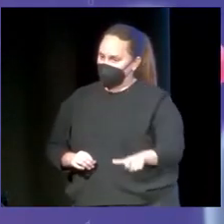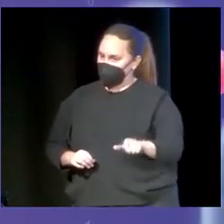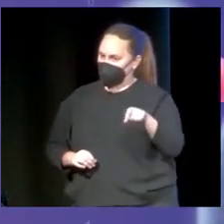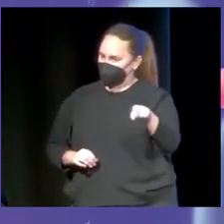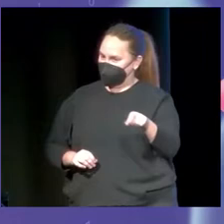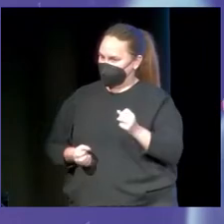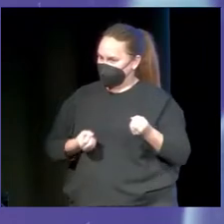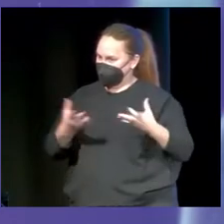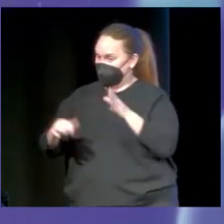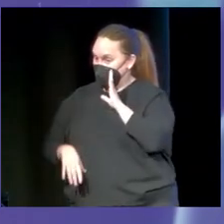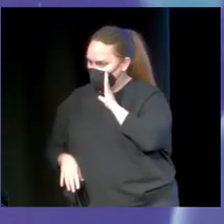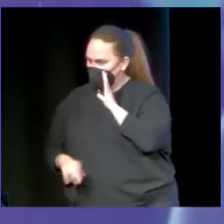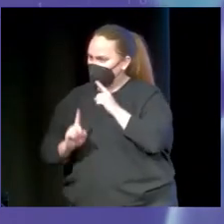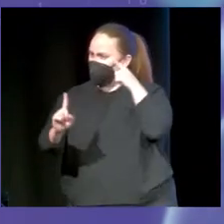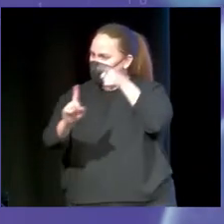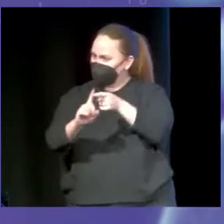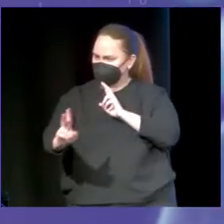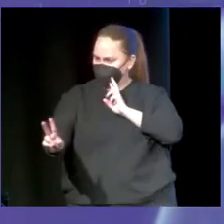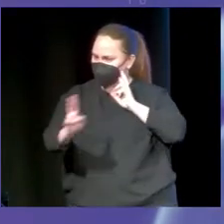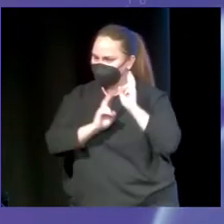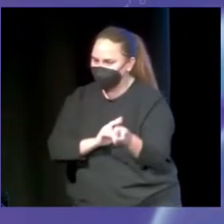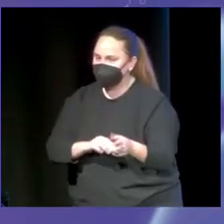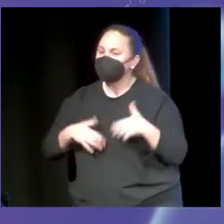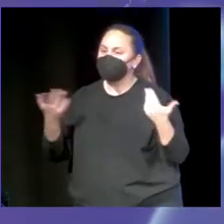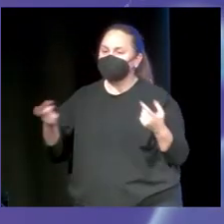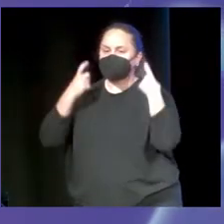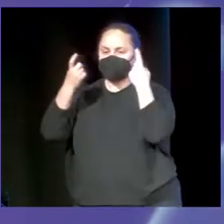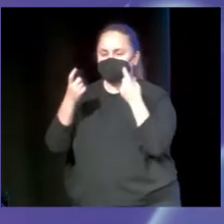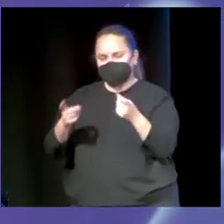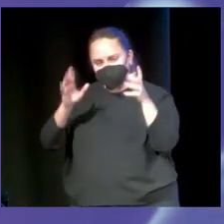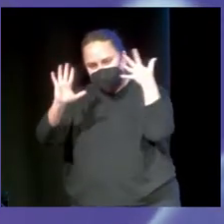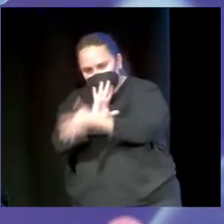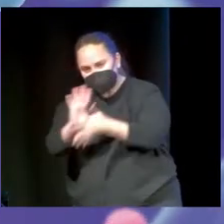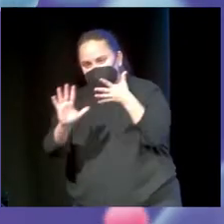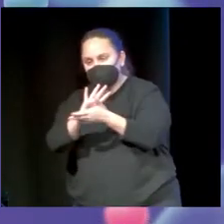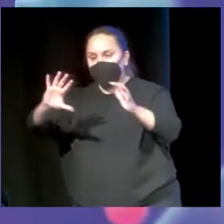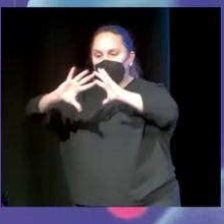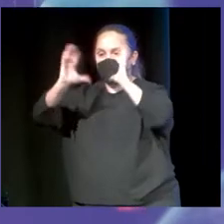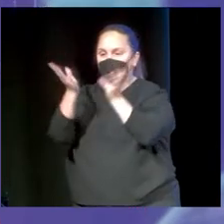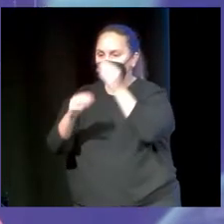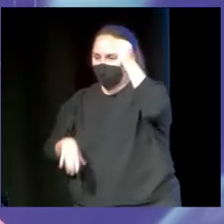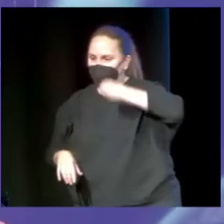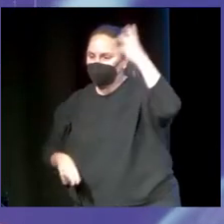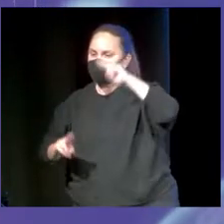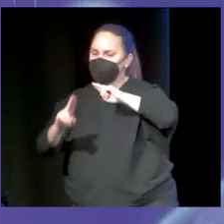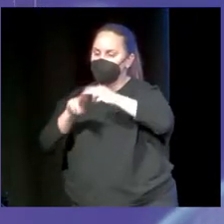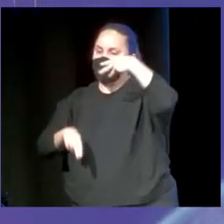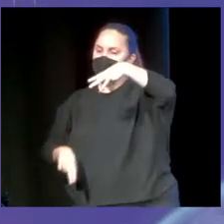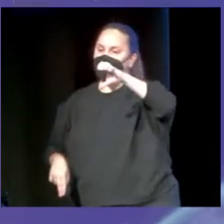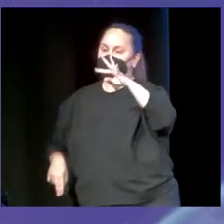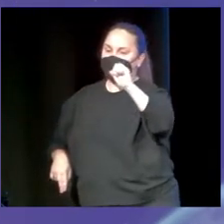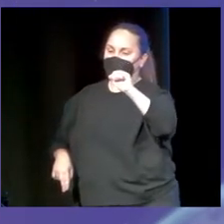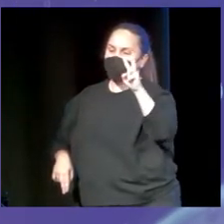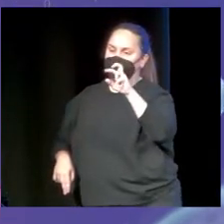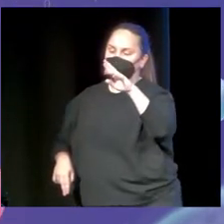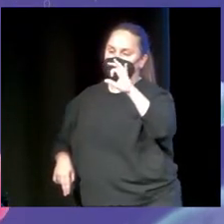a ese objetivo que me ha marcado que es poder entender que es el metaverso y yo creo que es el objetivo de mucha gente incluso